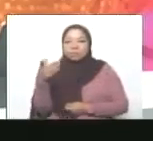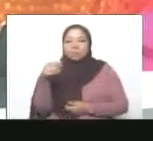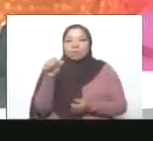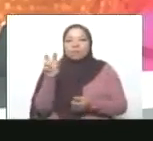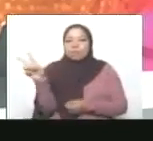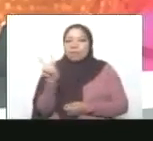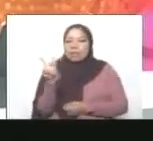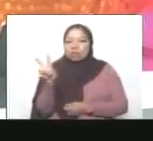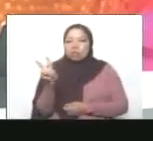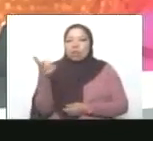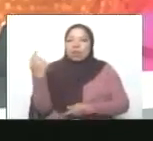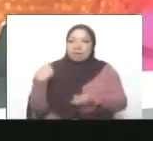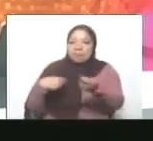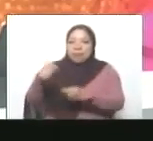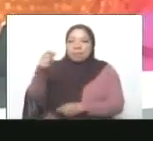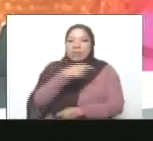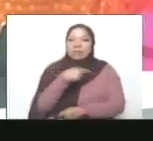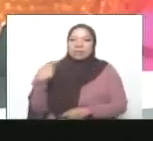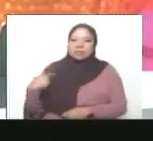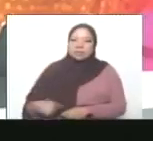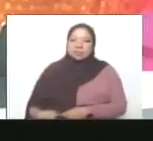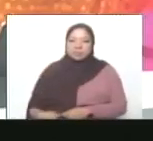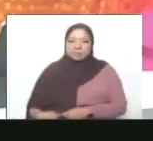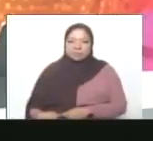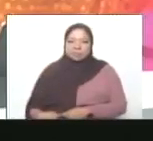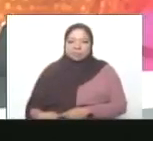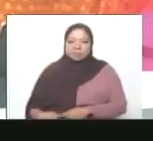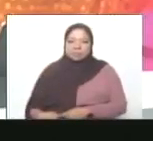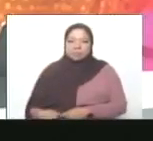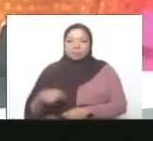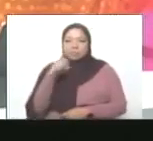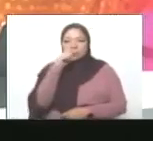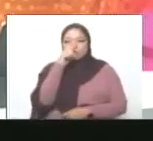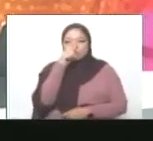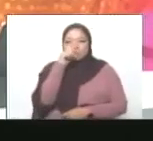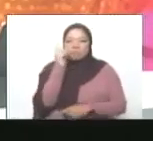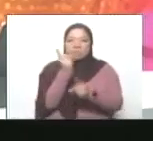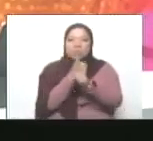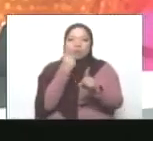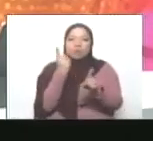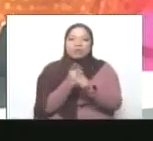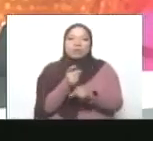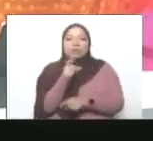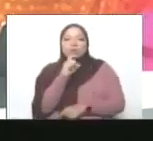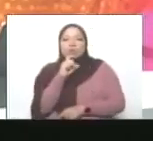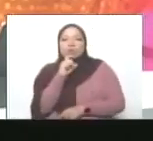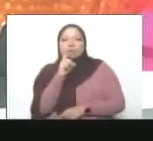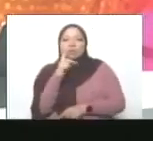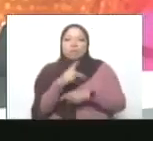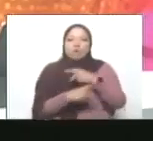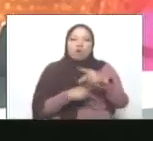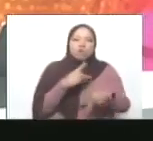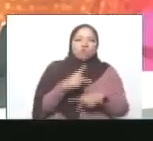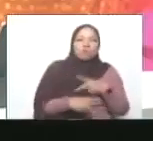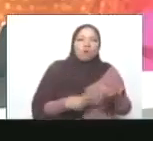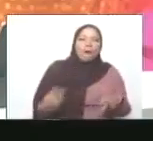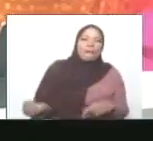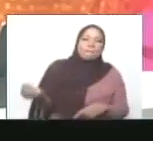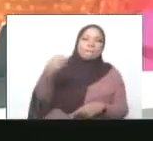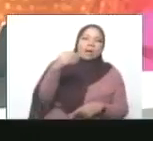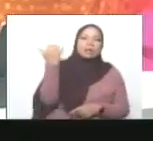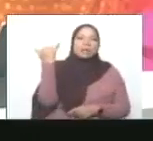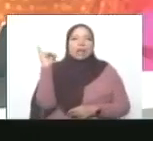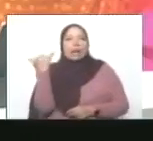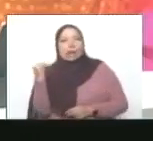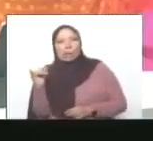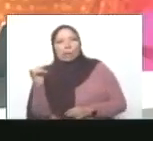tierra venezolana, aguacate de primer nivel. Ahí hay una competencia, quién es el primer productor de